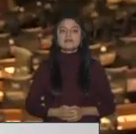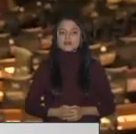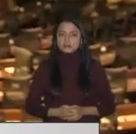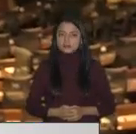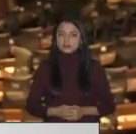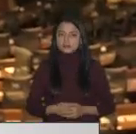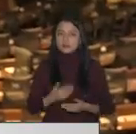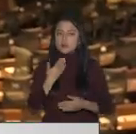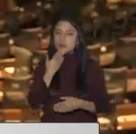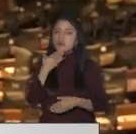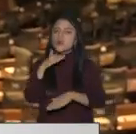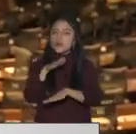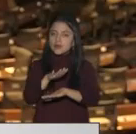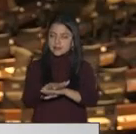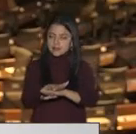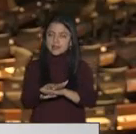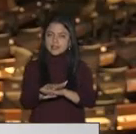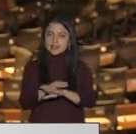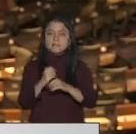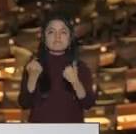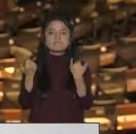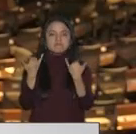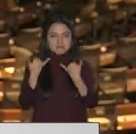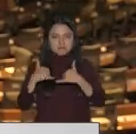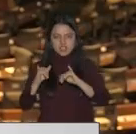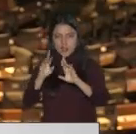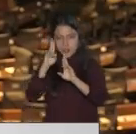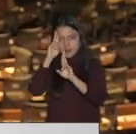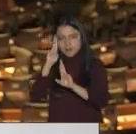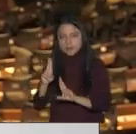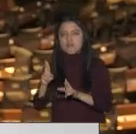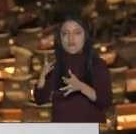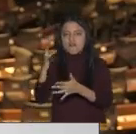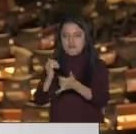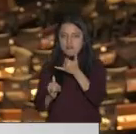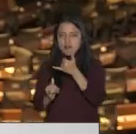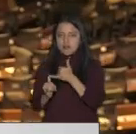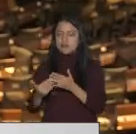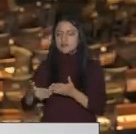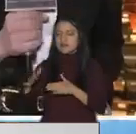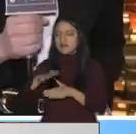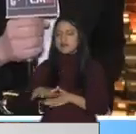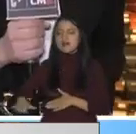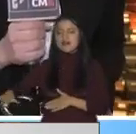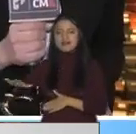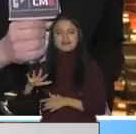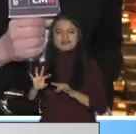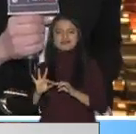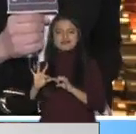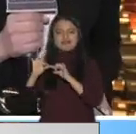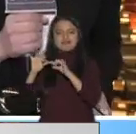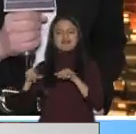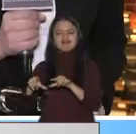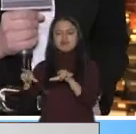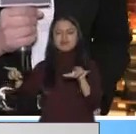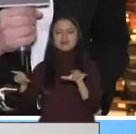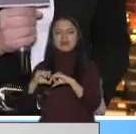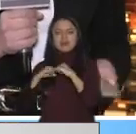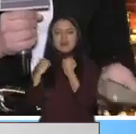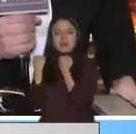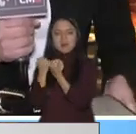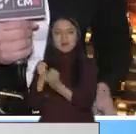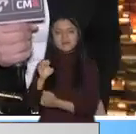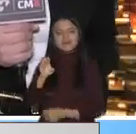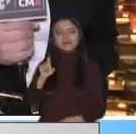Muy buenas tardes, Margarita y televidentes. Acaba de finalizar el homenaje que se rindió aquí en el Salón Elíptico del Congreso de la República